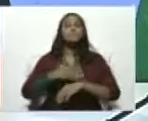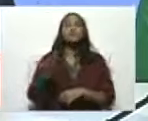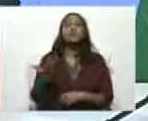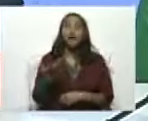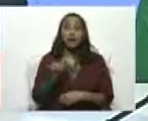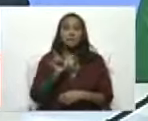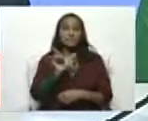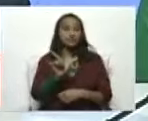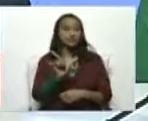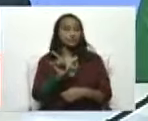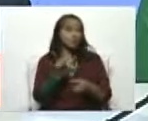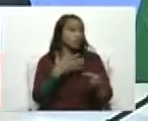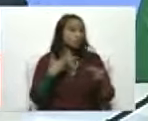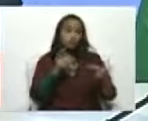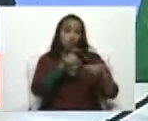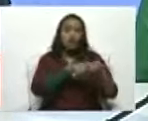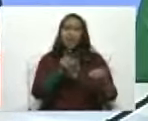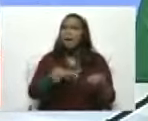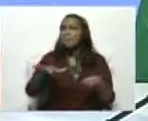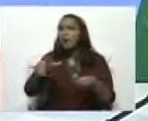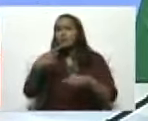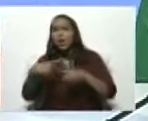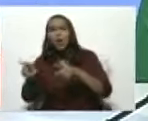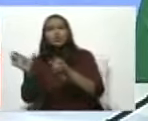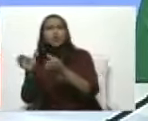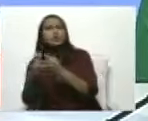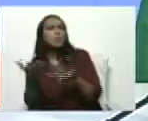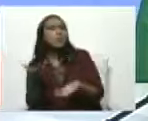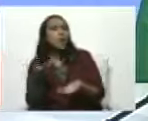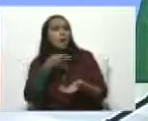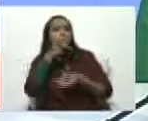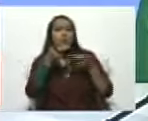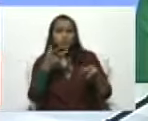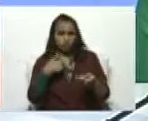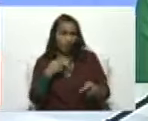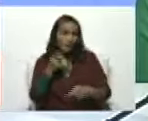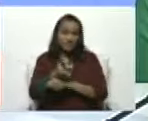PSUV, ¿por dónde va? ¿Lo voy a obligar? Yo no lo puedo obligar.